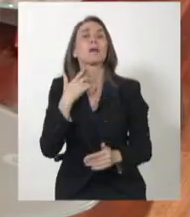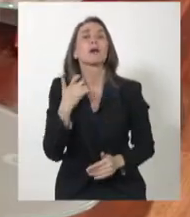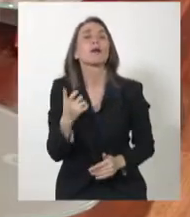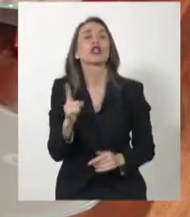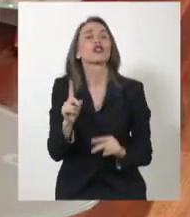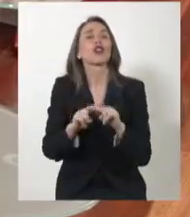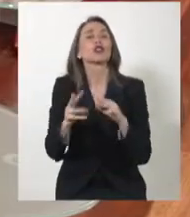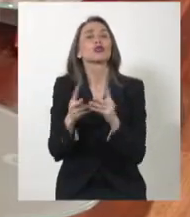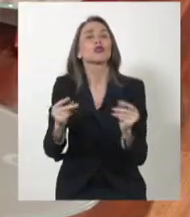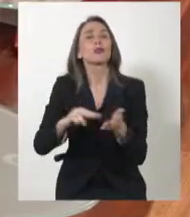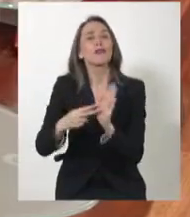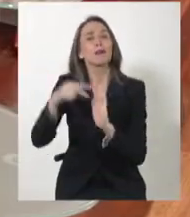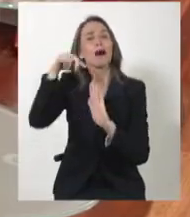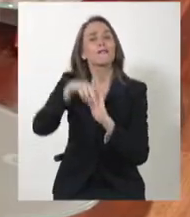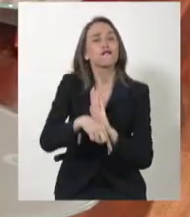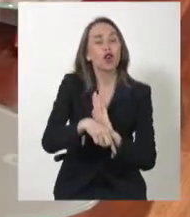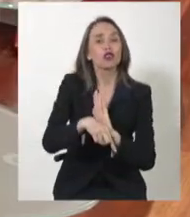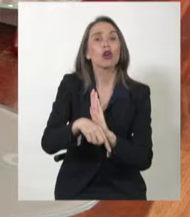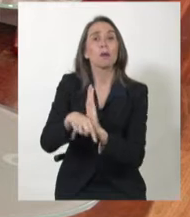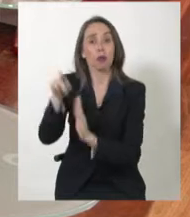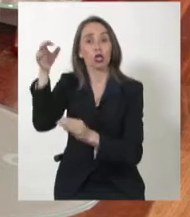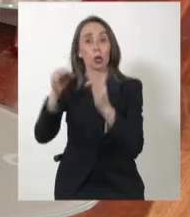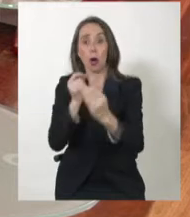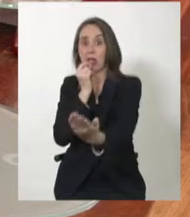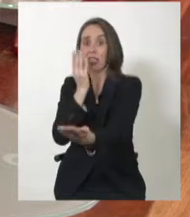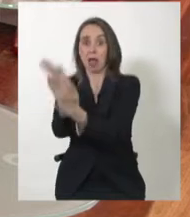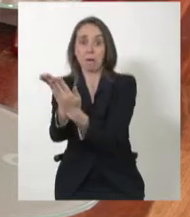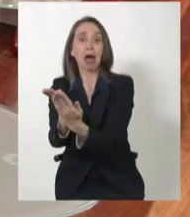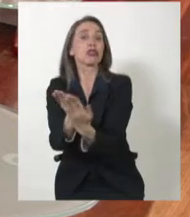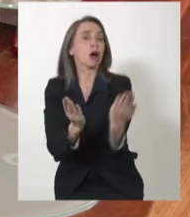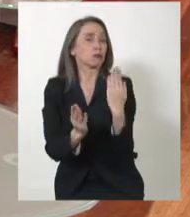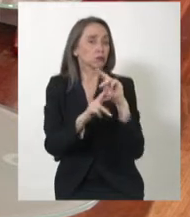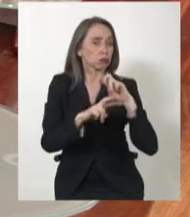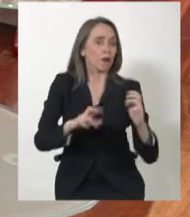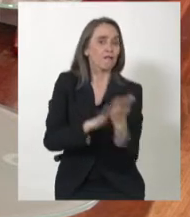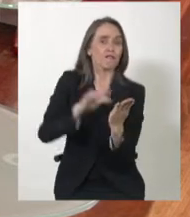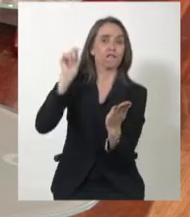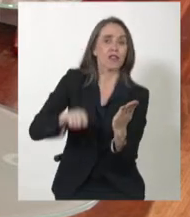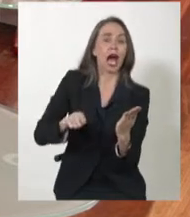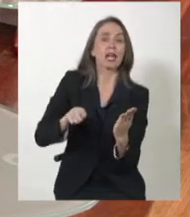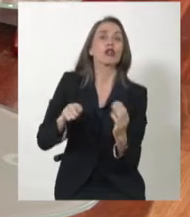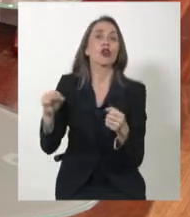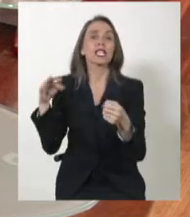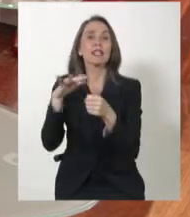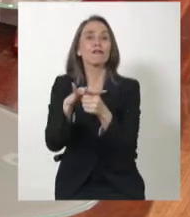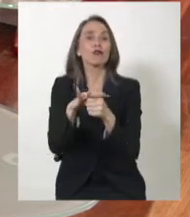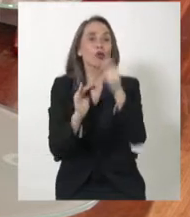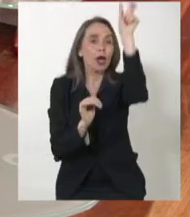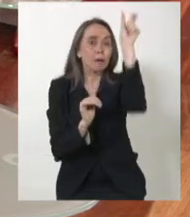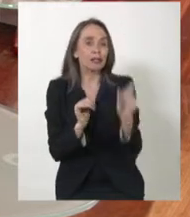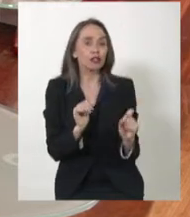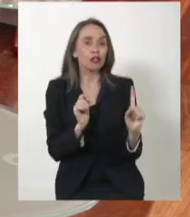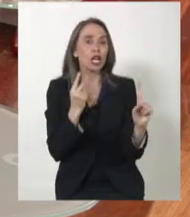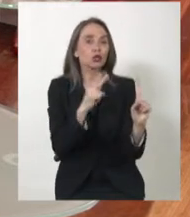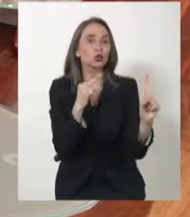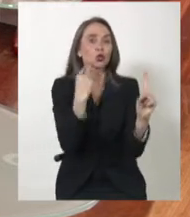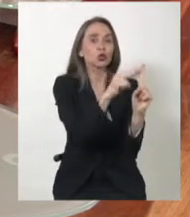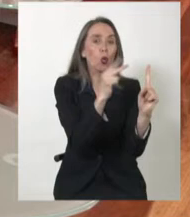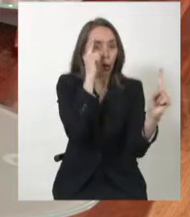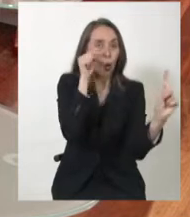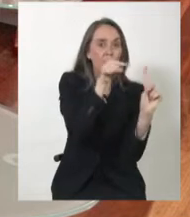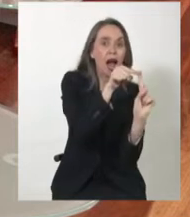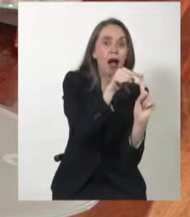problema de fondo? No lo soluciona porque las sentencias judiciales siempre tienen un efecto relativo, es decir, para el caso a caso. Y esta es una cuestión que es